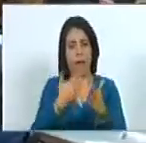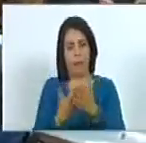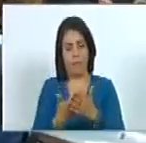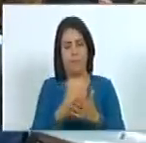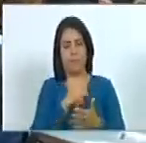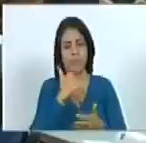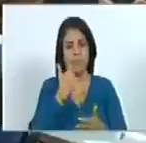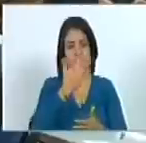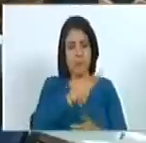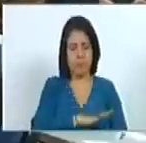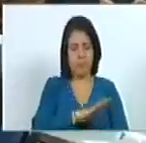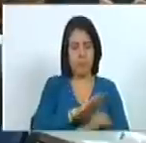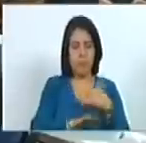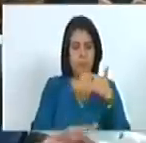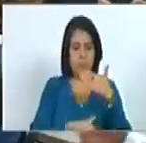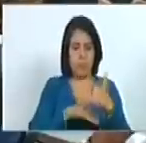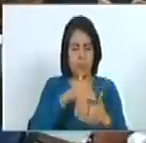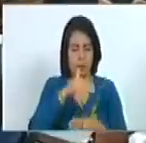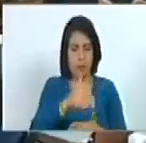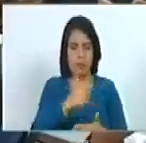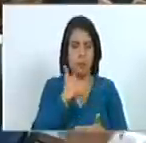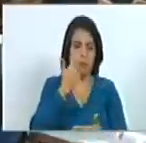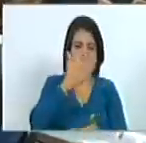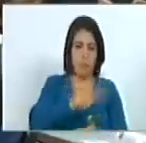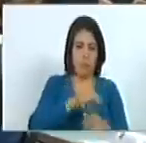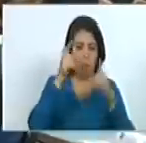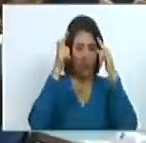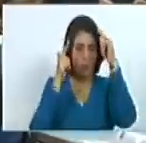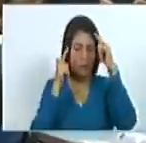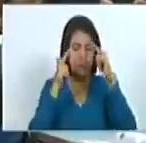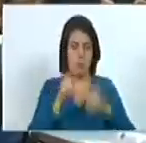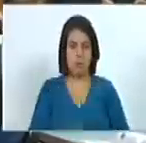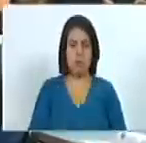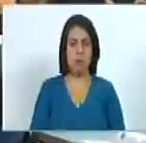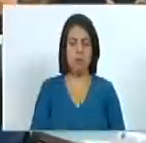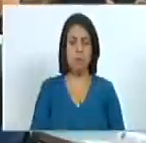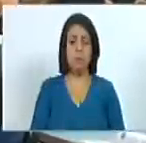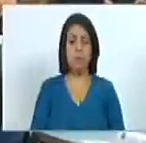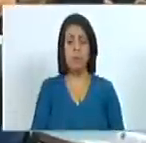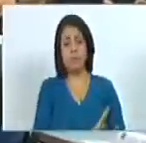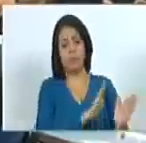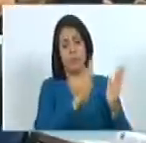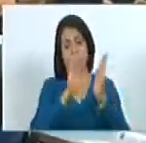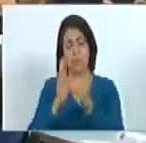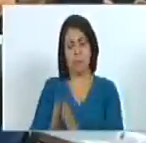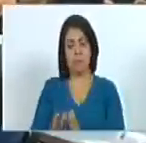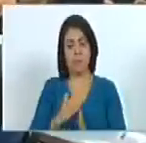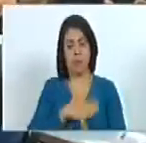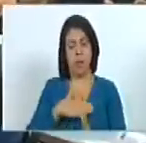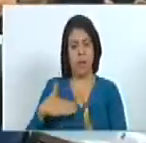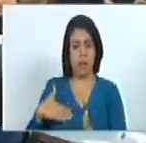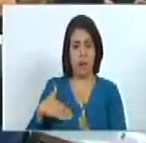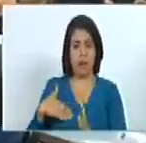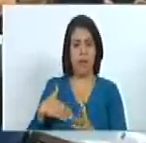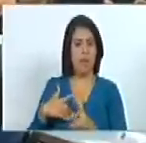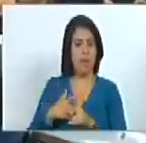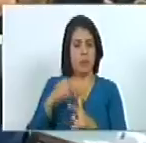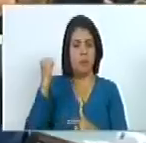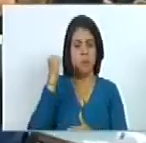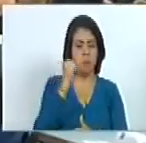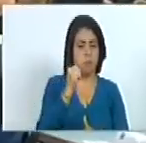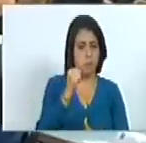el paso a otro plano del comandante Hugo Rafael Chávez Frías. Intento de